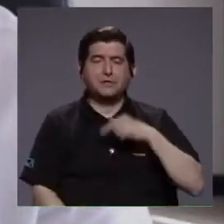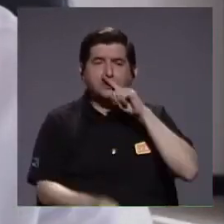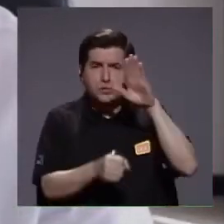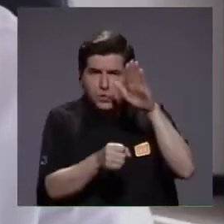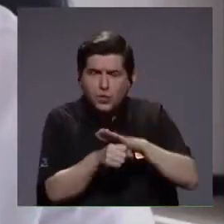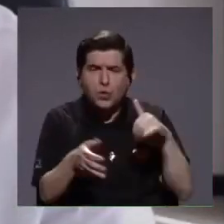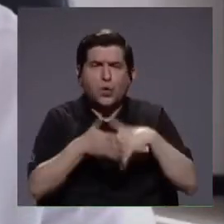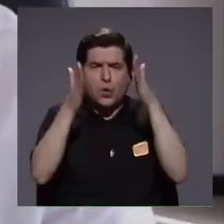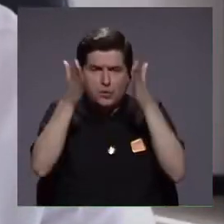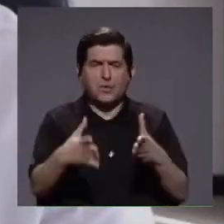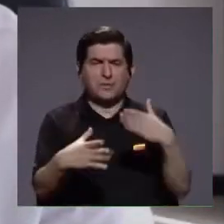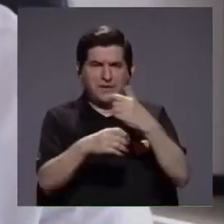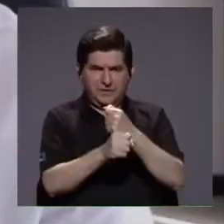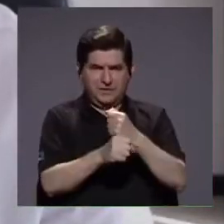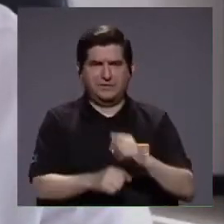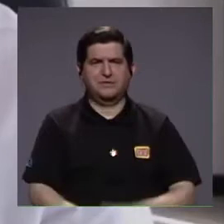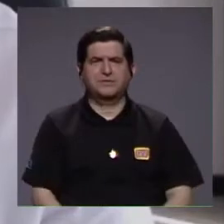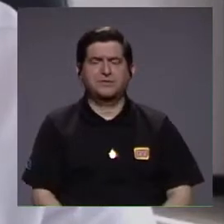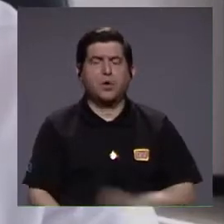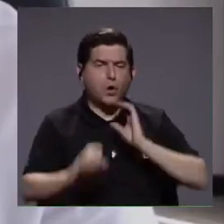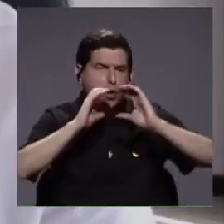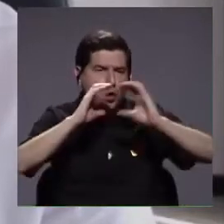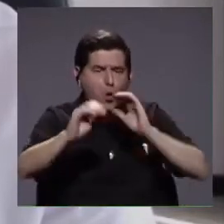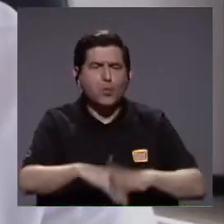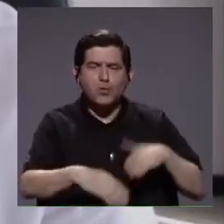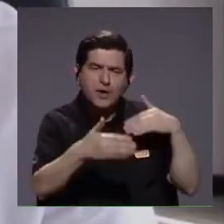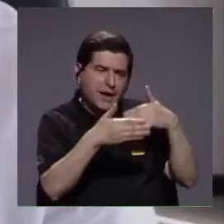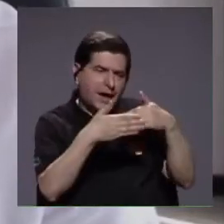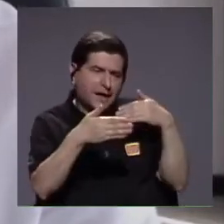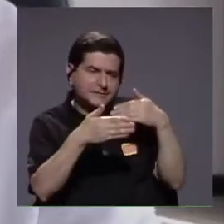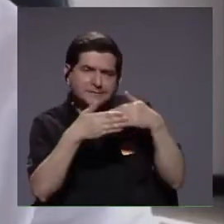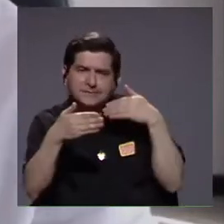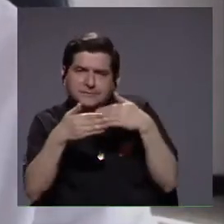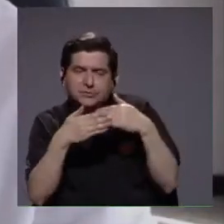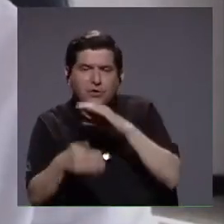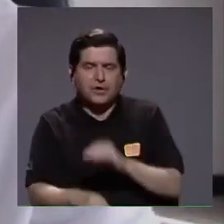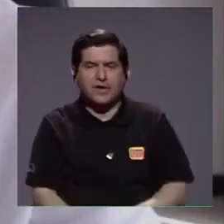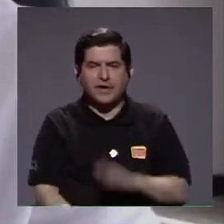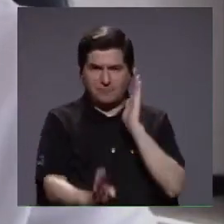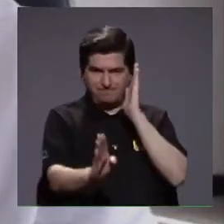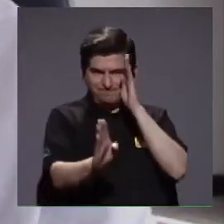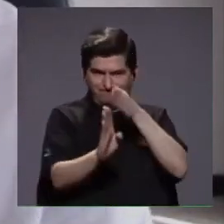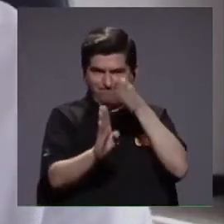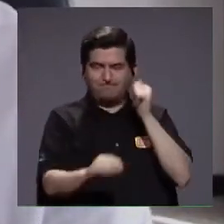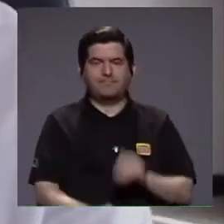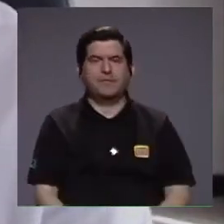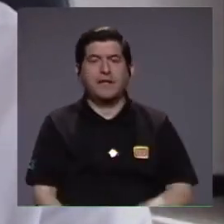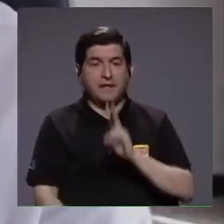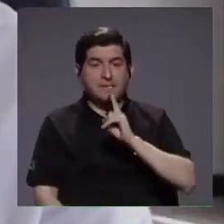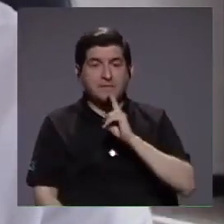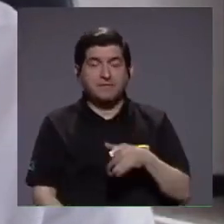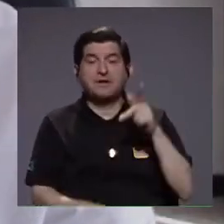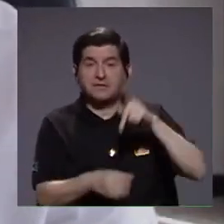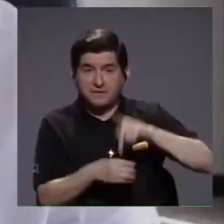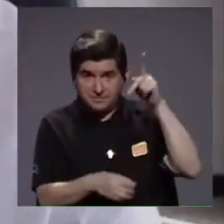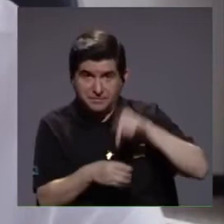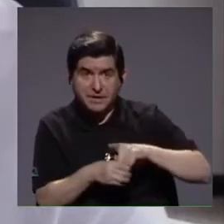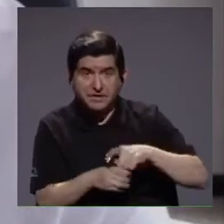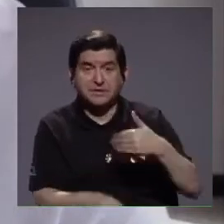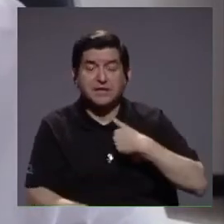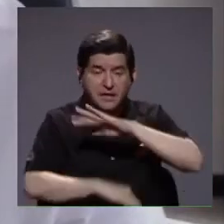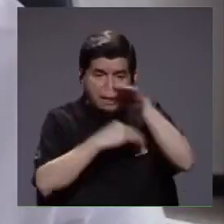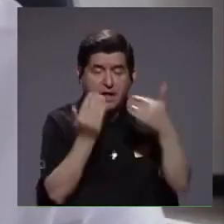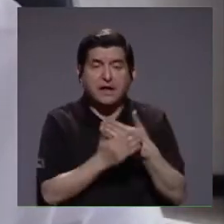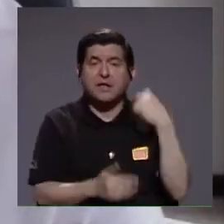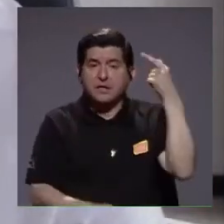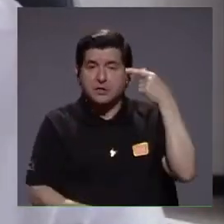Quiero comprometerme con los estudiantes a realizar una comunicación cercana y asertiva, que realmente haya una